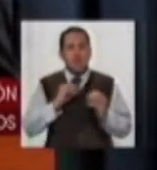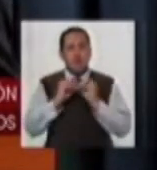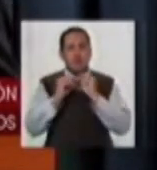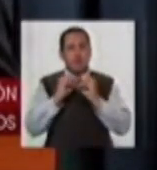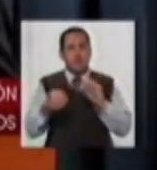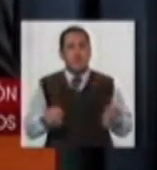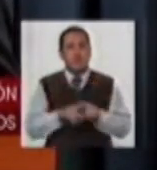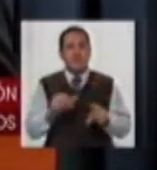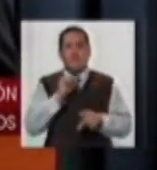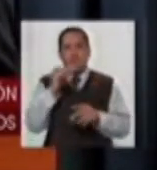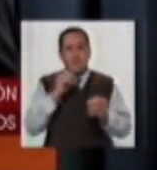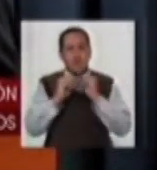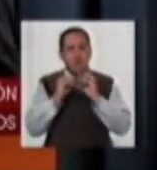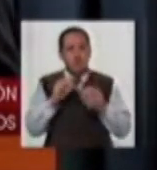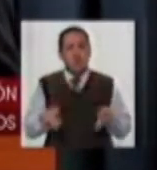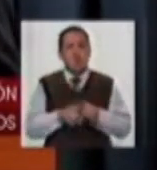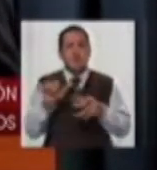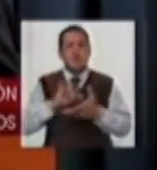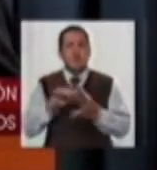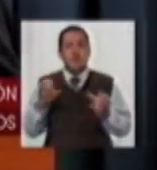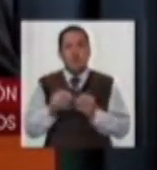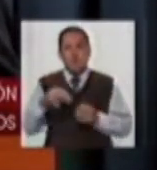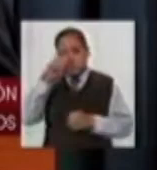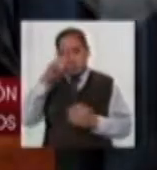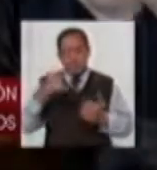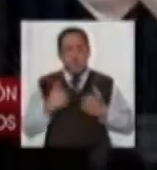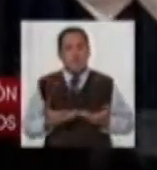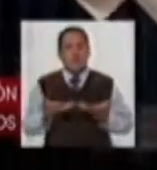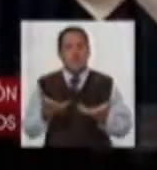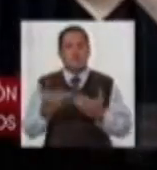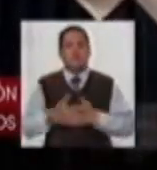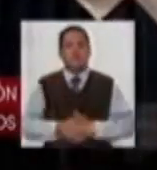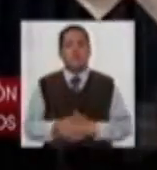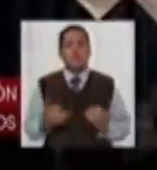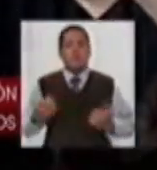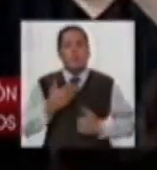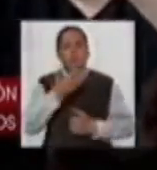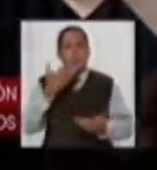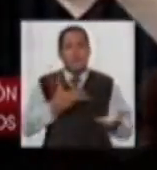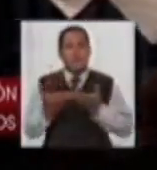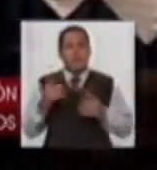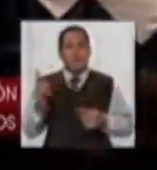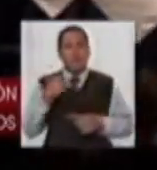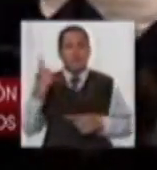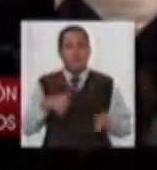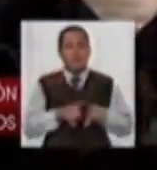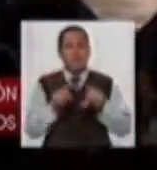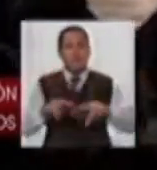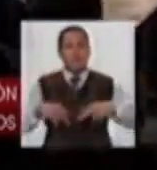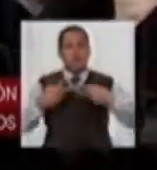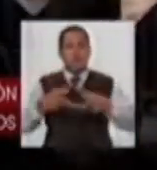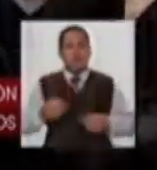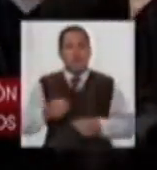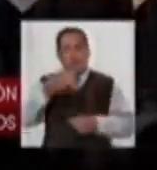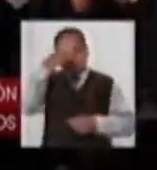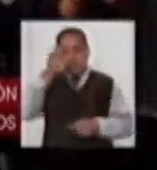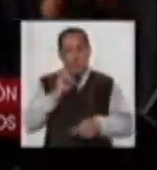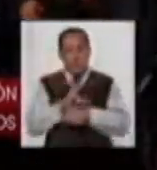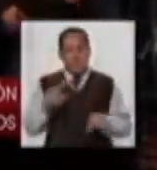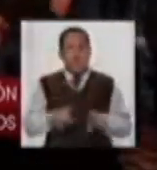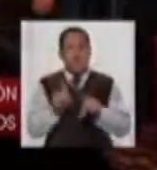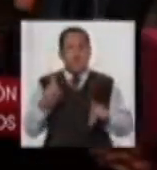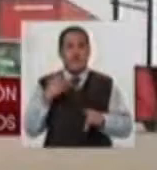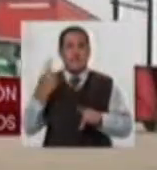o la desregulación que todo el país está buscando y promoviendo. Mejorar los servicios del Estado y robustecer las capacidades